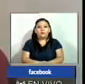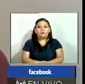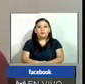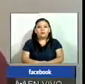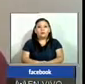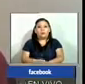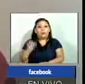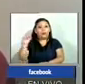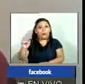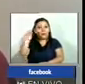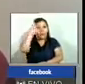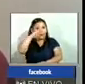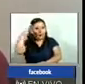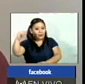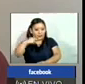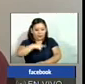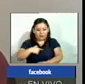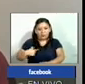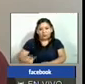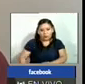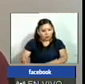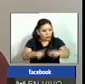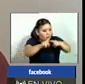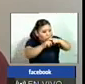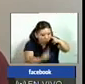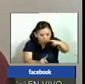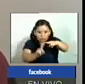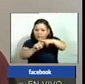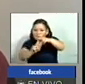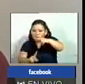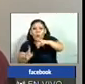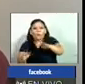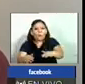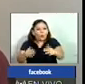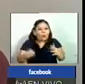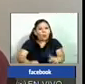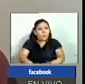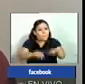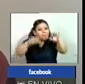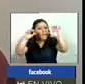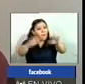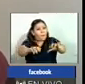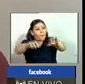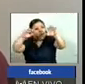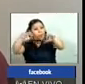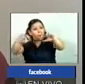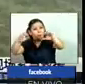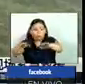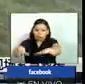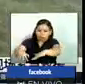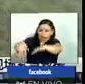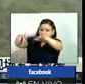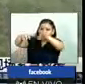Y en China se reportan desaparecidos debido a las fuertes lluvias que han provocado aludes